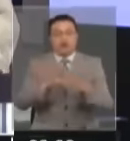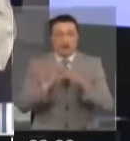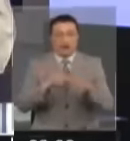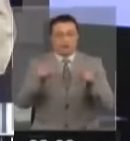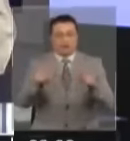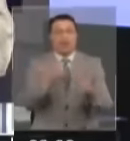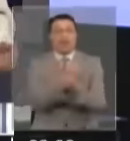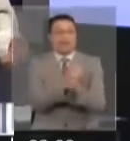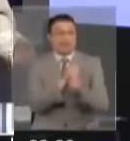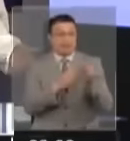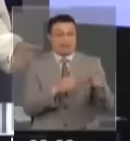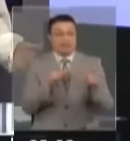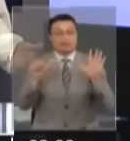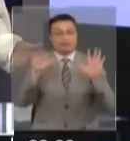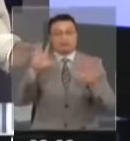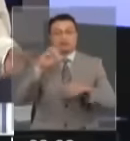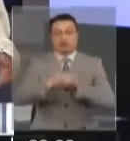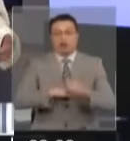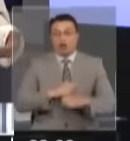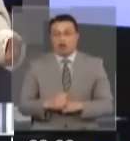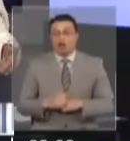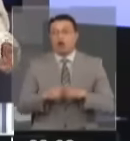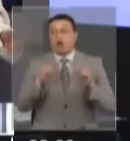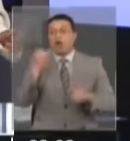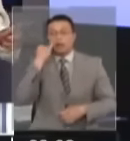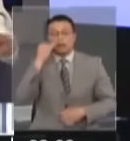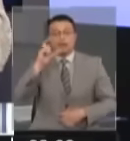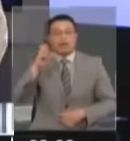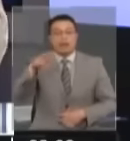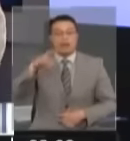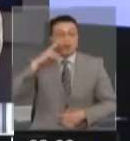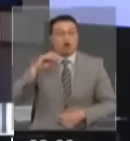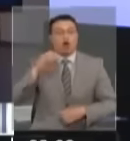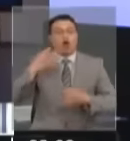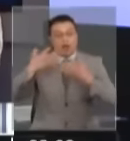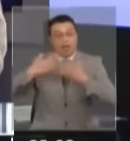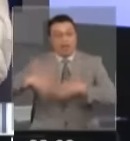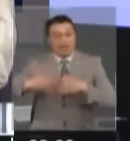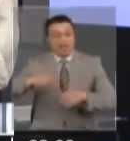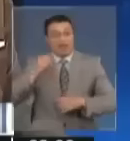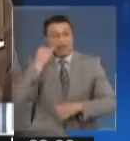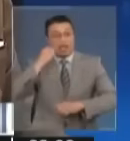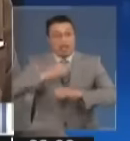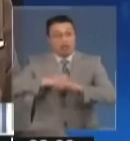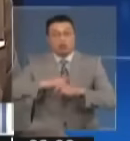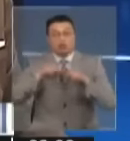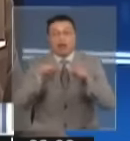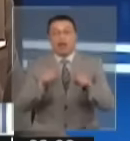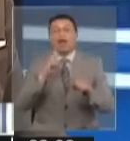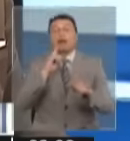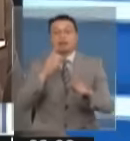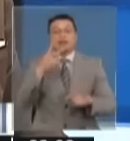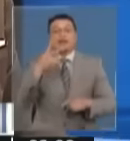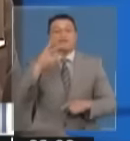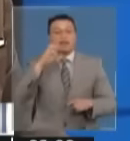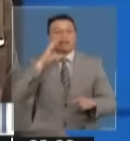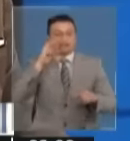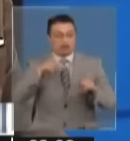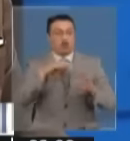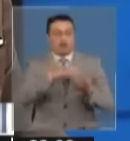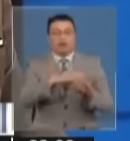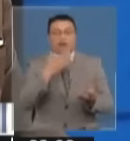es independiente, tiene 65 años, ingeniero industrial además entonces y vecino de la zona. Pero antes